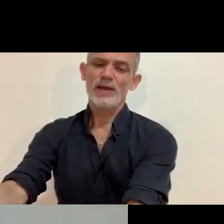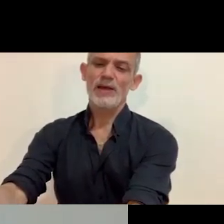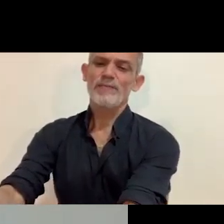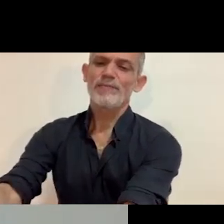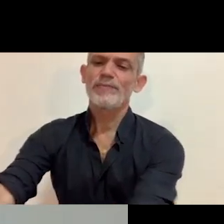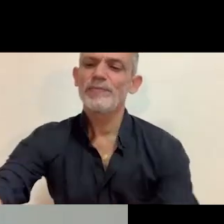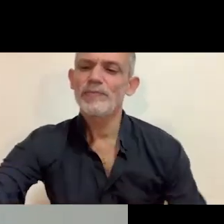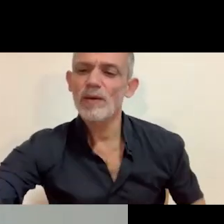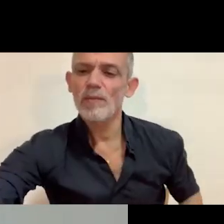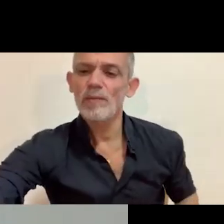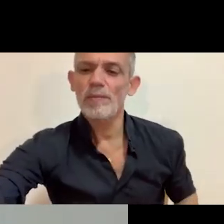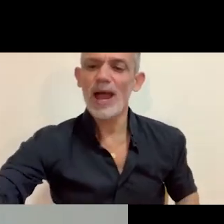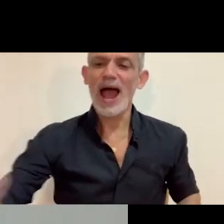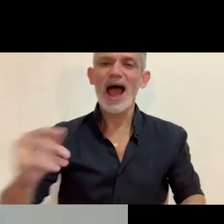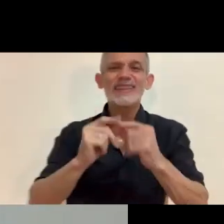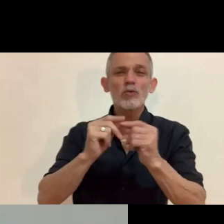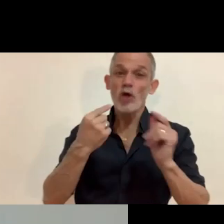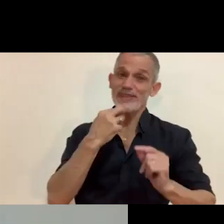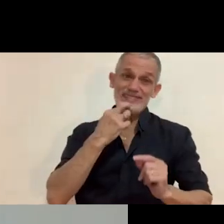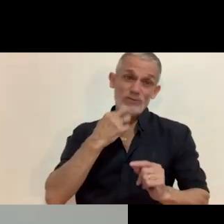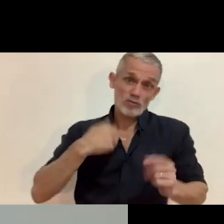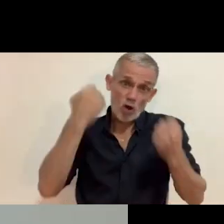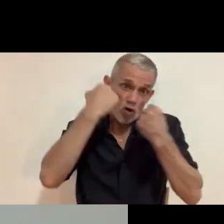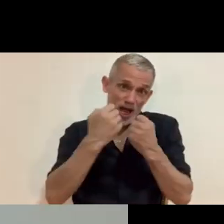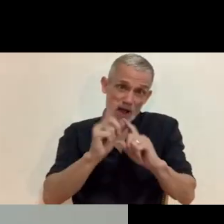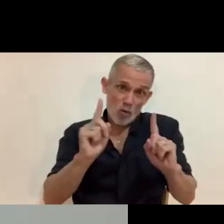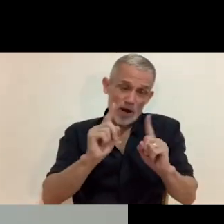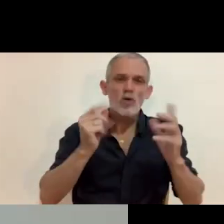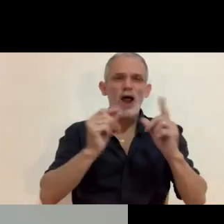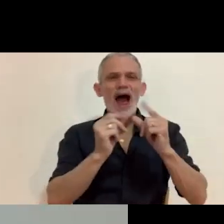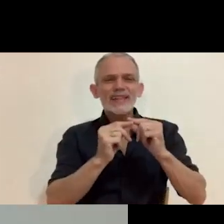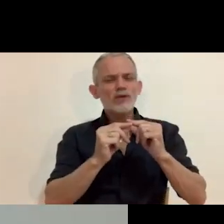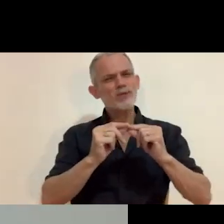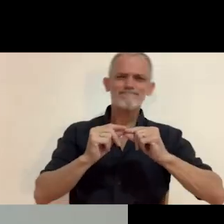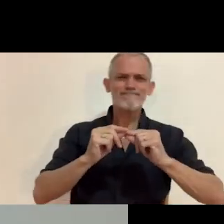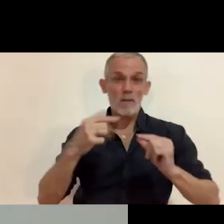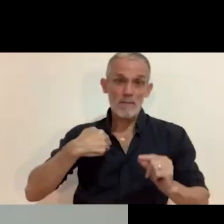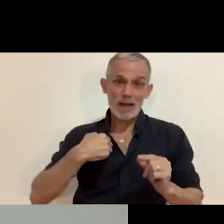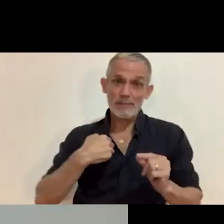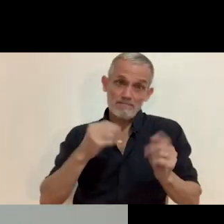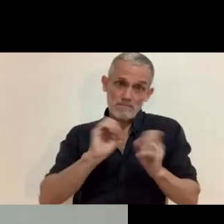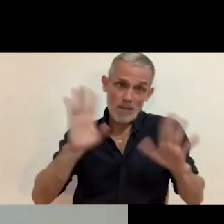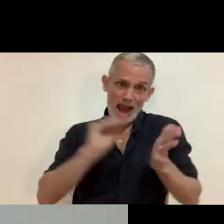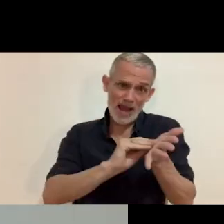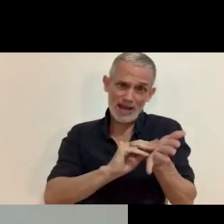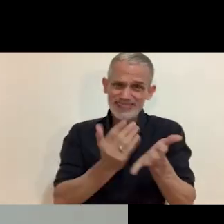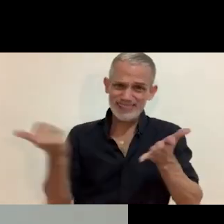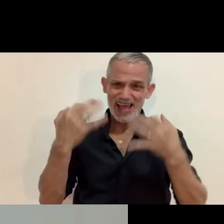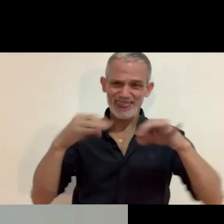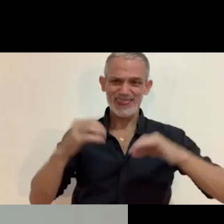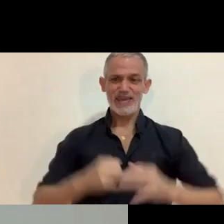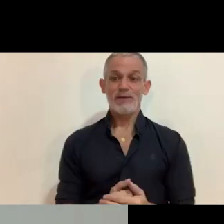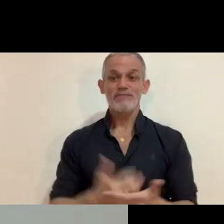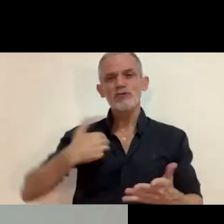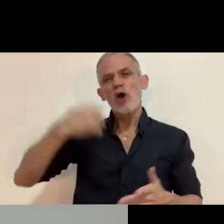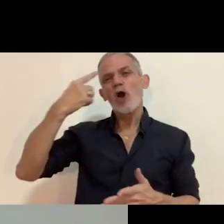de la doctrina también comparte esta situación. En realidad es un artículo que no debería existir. Yo creo que la única, digamos,